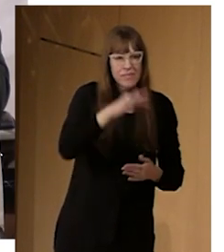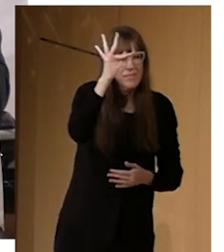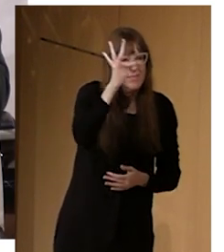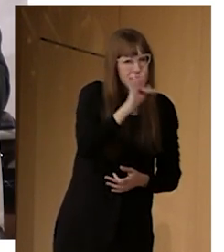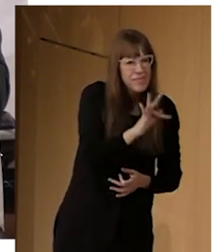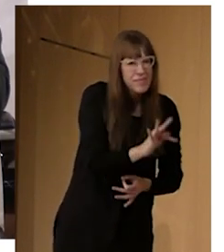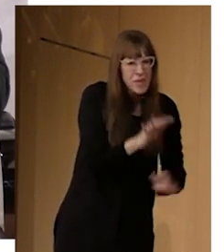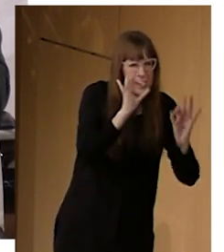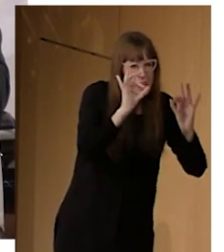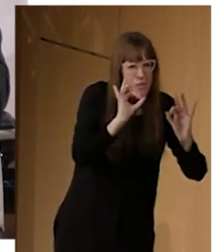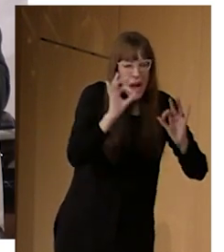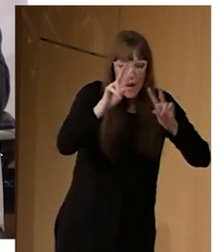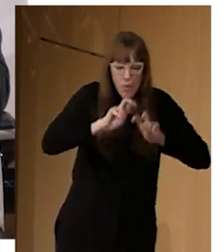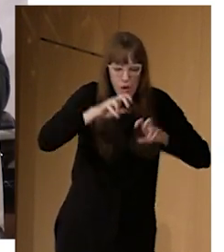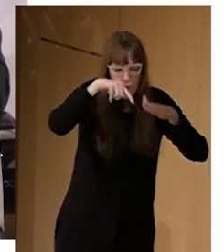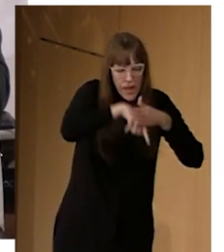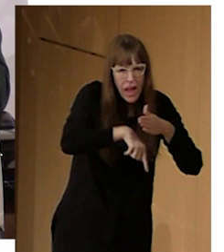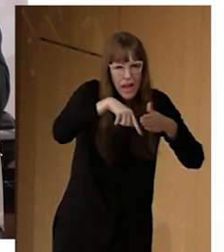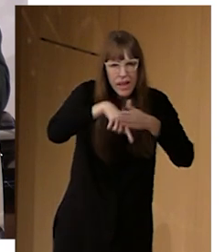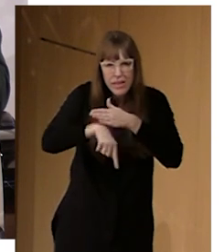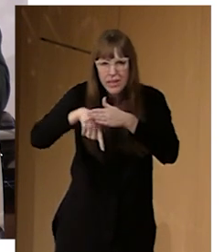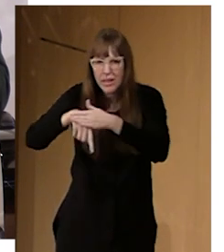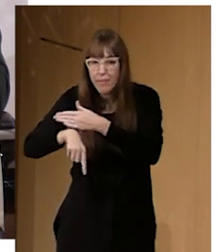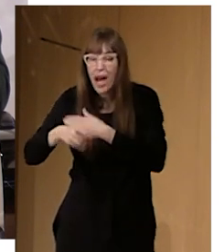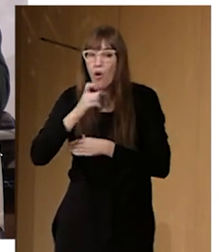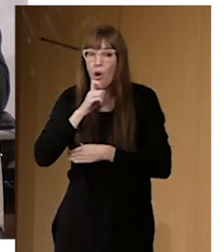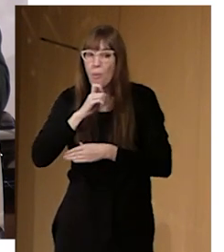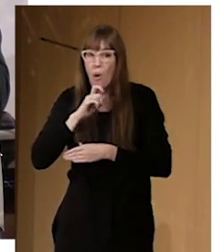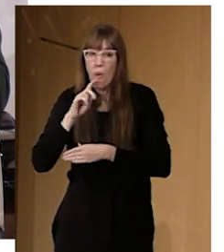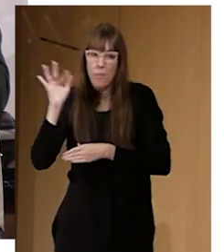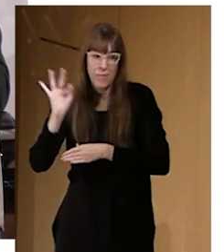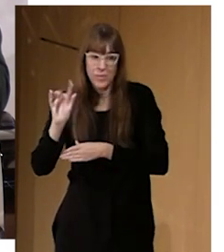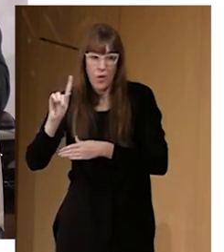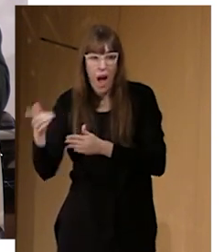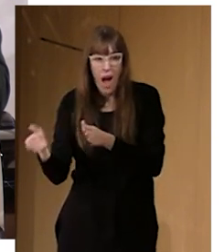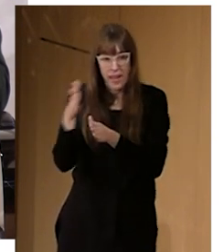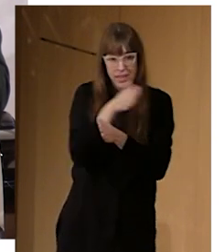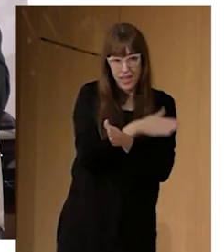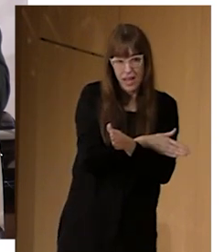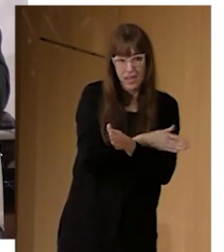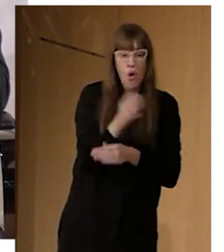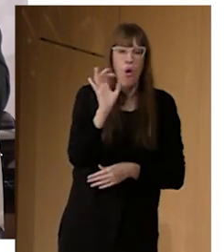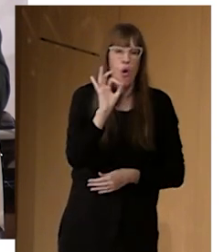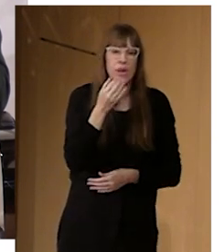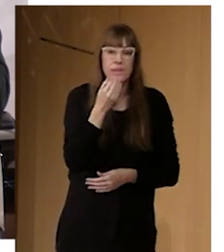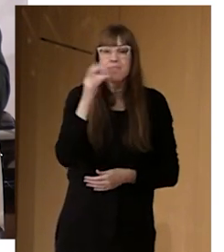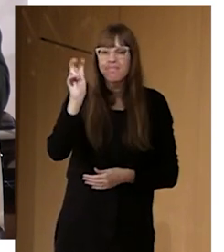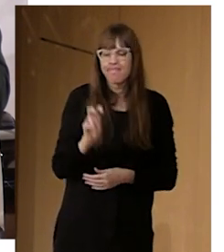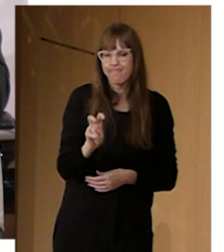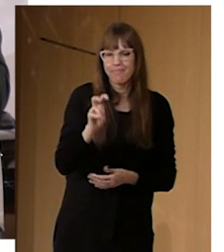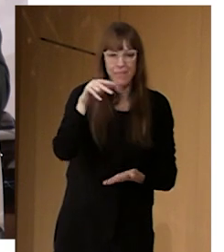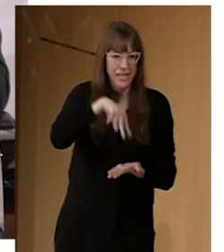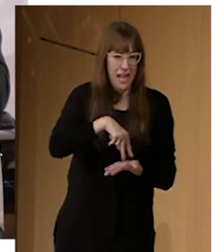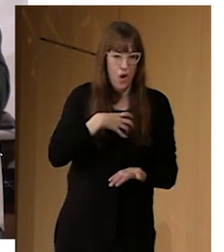una vez que ha visto la exposición o antes de verla o incluso quien no pueda hacer Case a la exposición accede a todos los